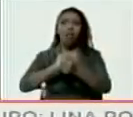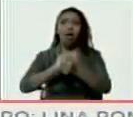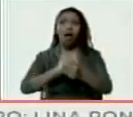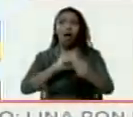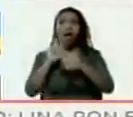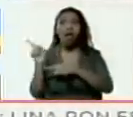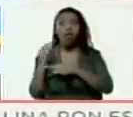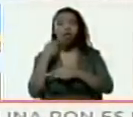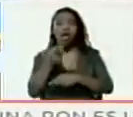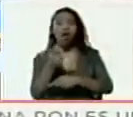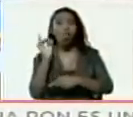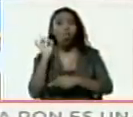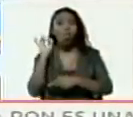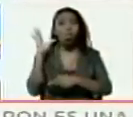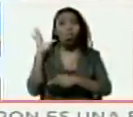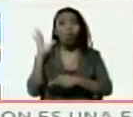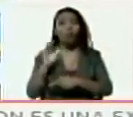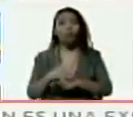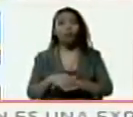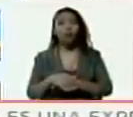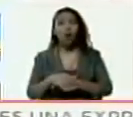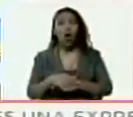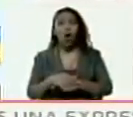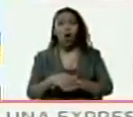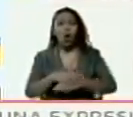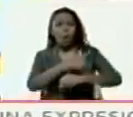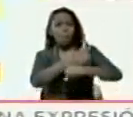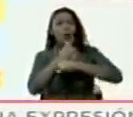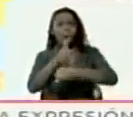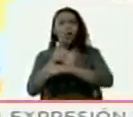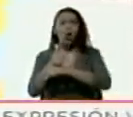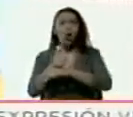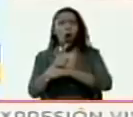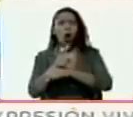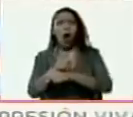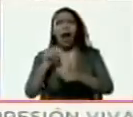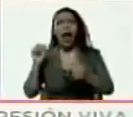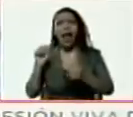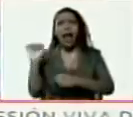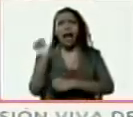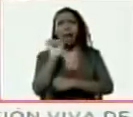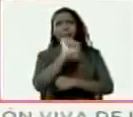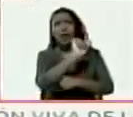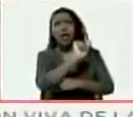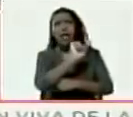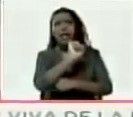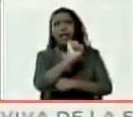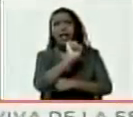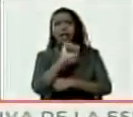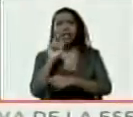eran los impactos de bala en la camioneta en la que se desplazaba Juan Guaidó, y salió su dueño Pompeo a